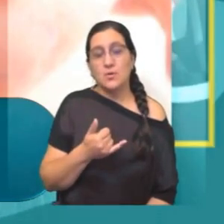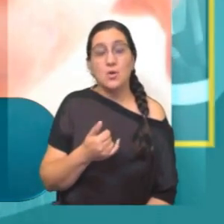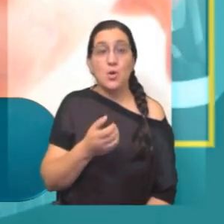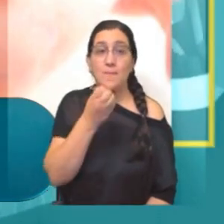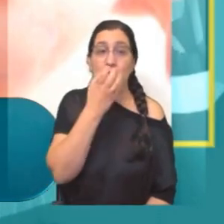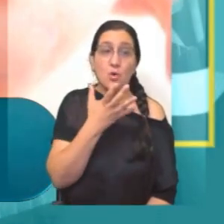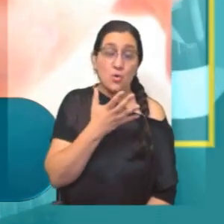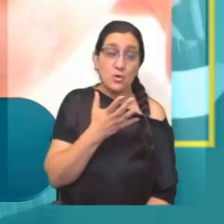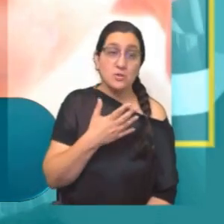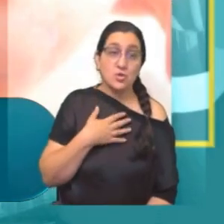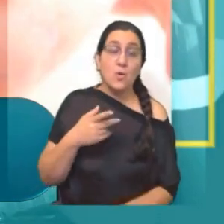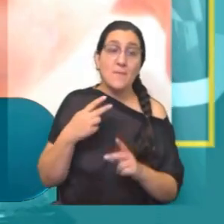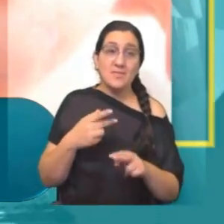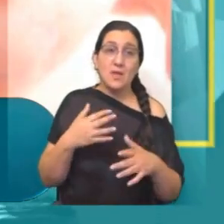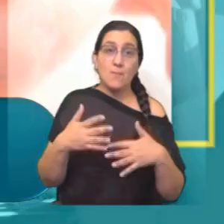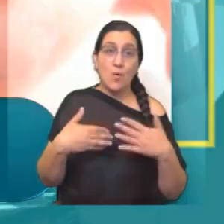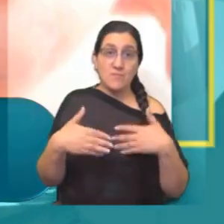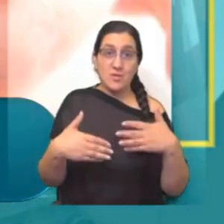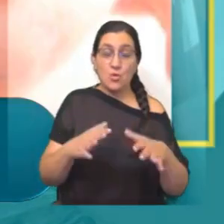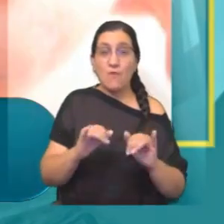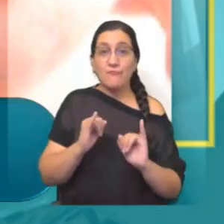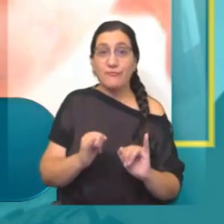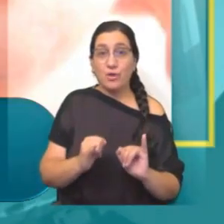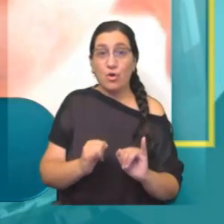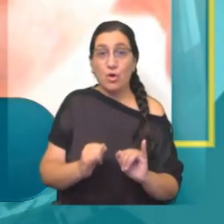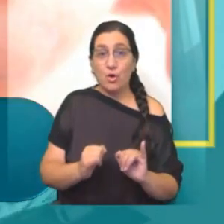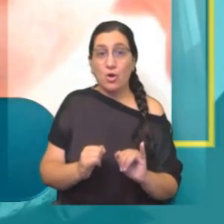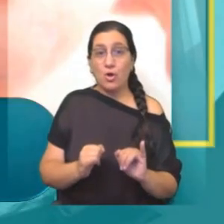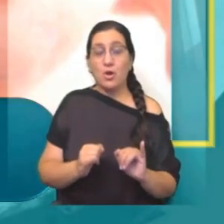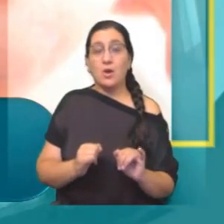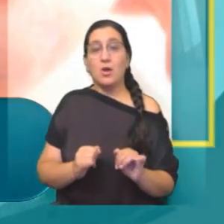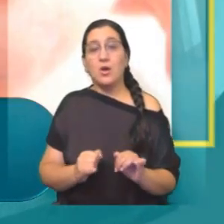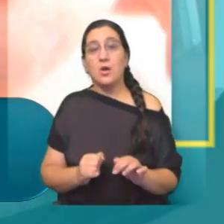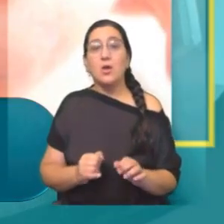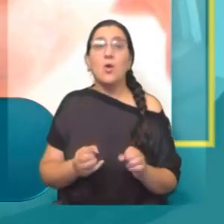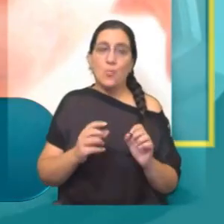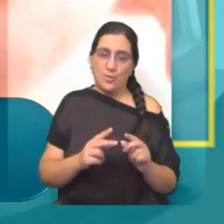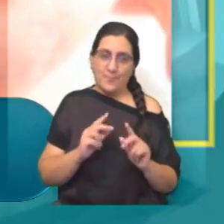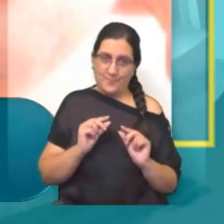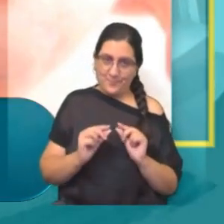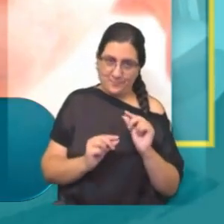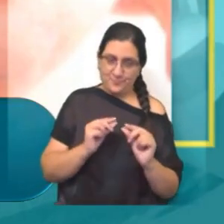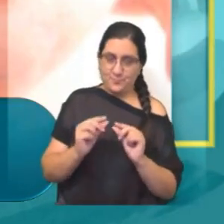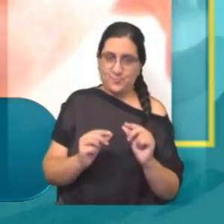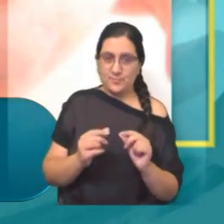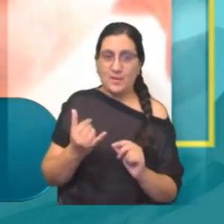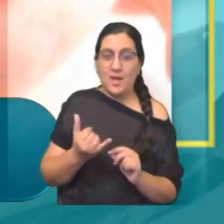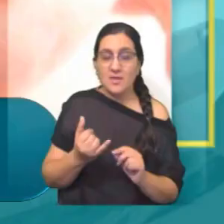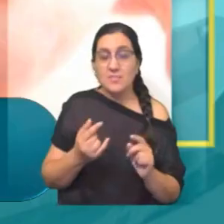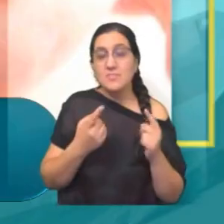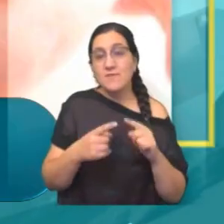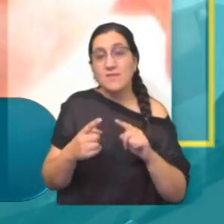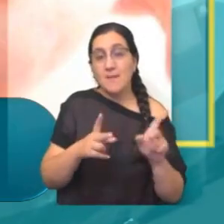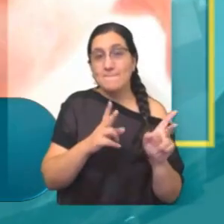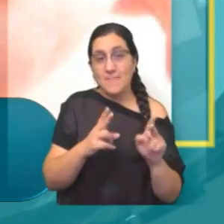yo lo mantenga en movimiento o que lo deje hasta que cure así. Vamos por parte, ¿no? Hay como diferentes partes en las lesiones donde